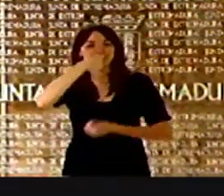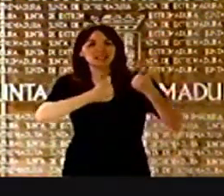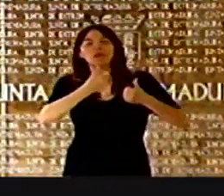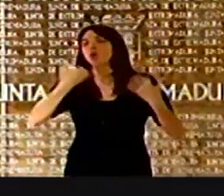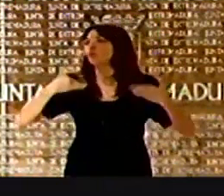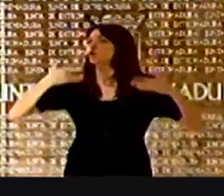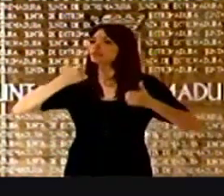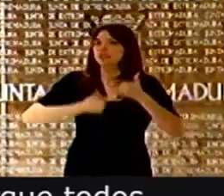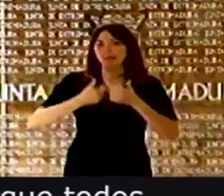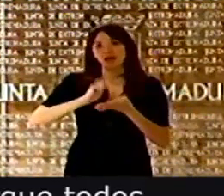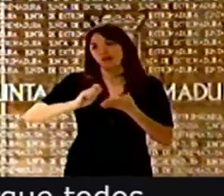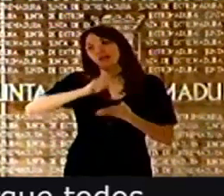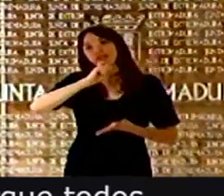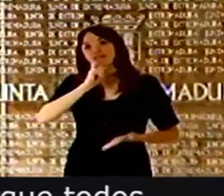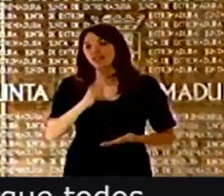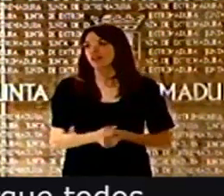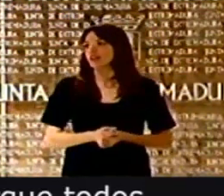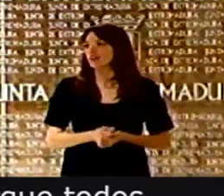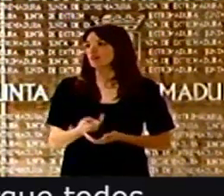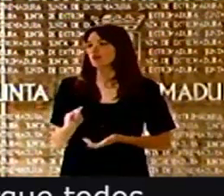sido muy difícil.